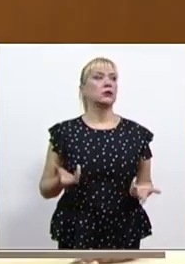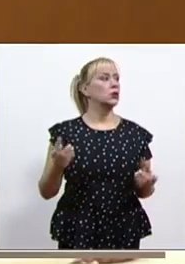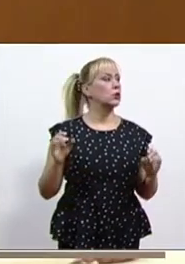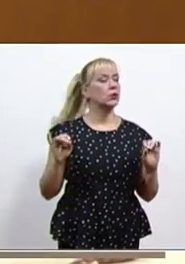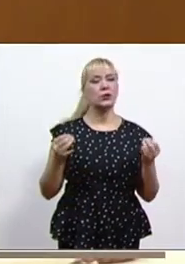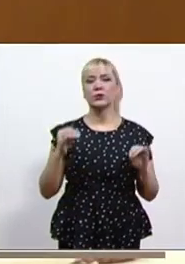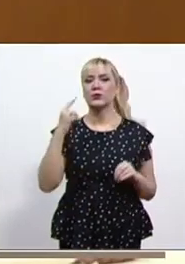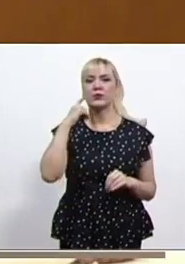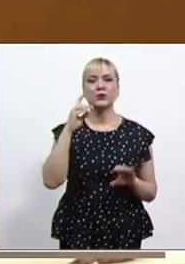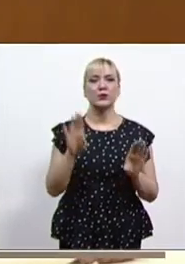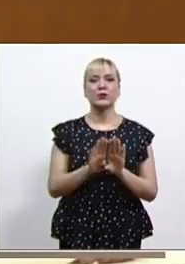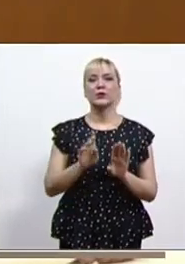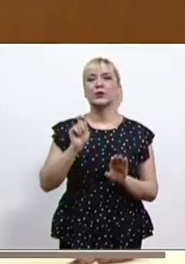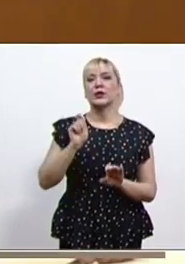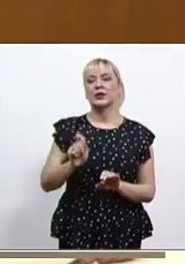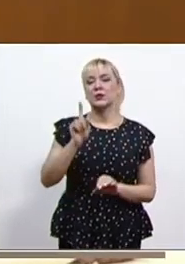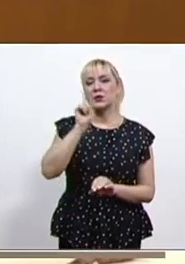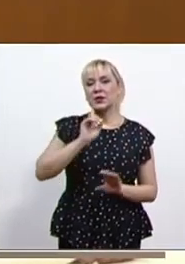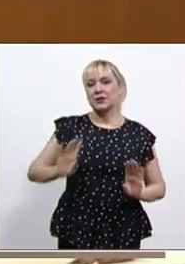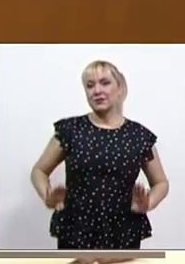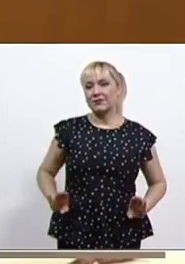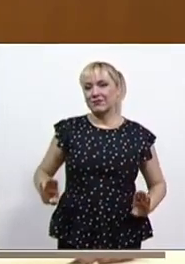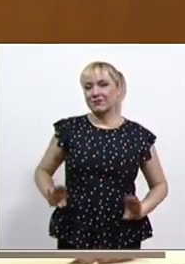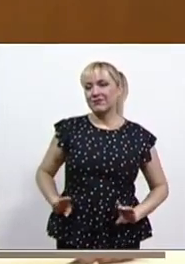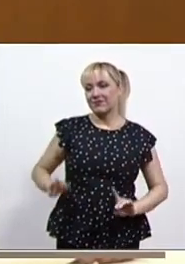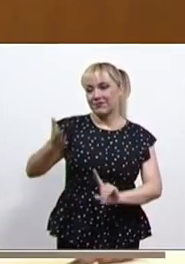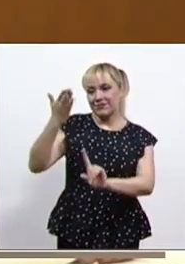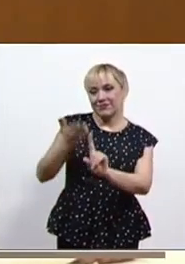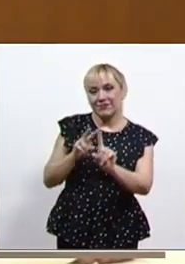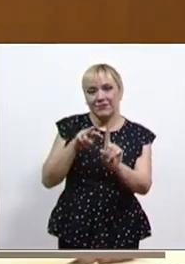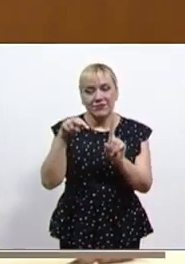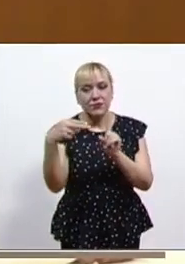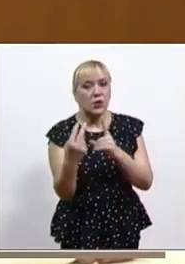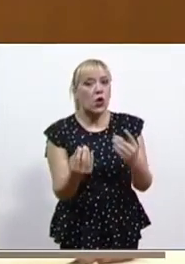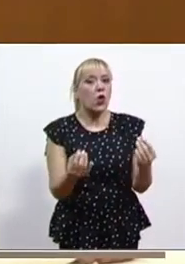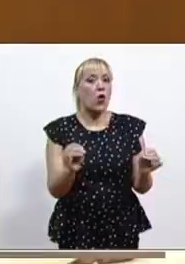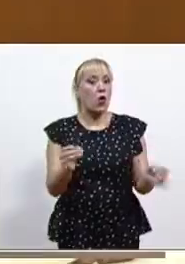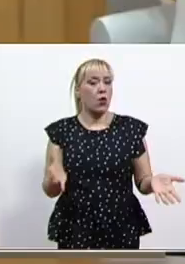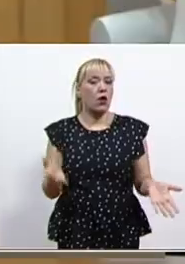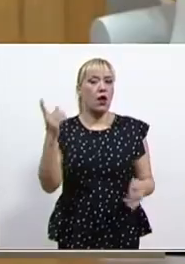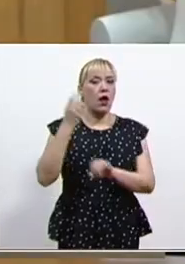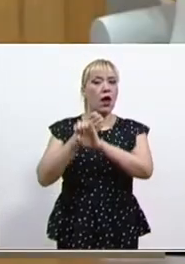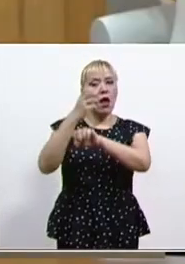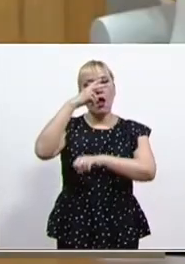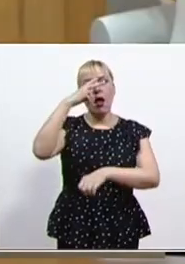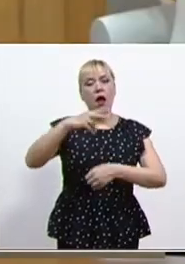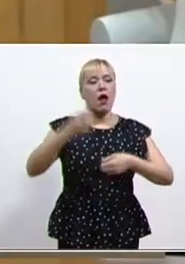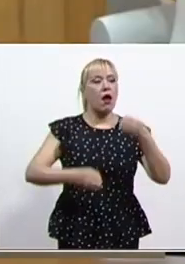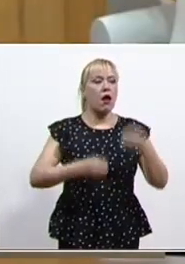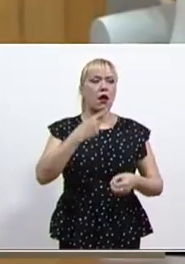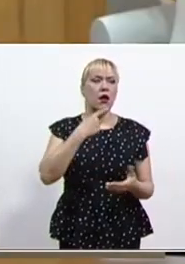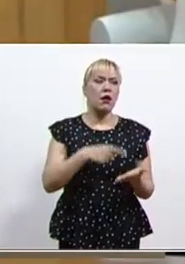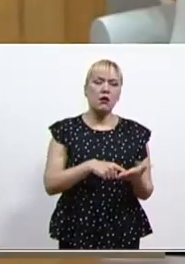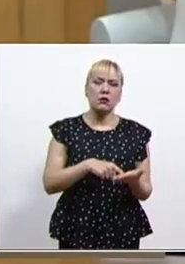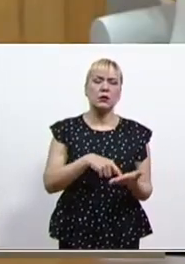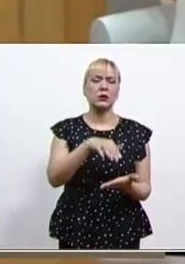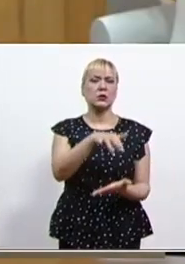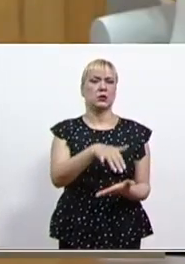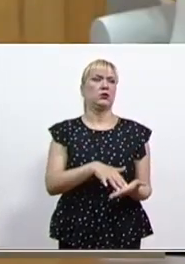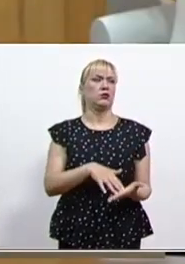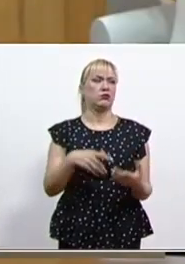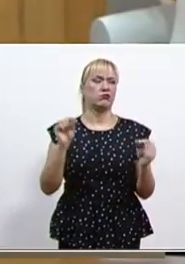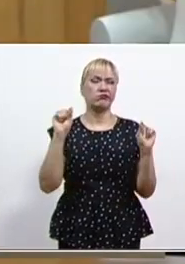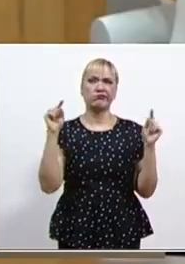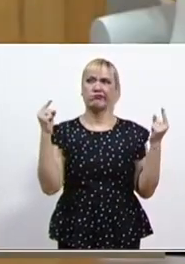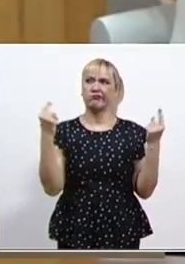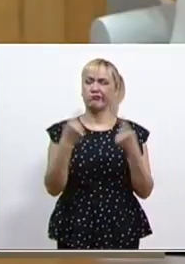con perspectiva de género. Al revocar una sentencia del Tribunal Electoral del Estado de México, acreditó que los argumentos fueron inconsistentes y